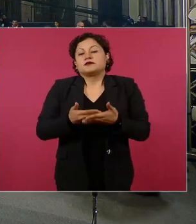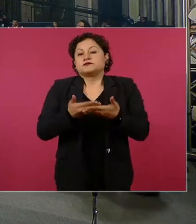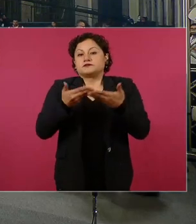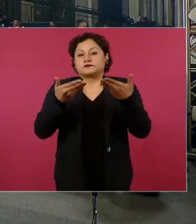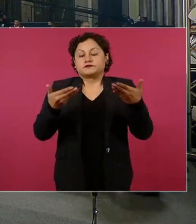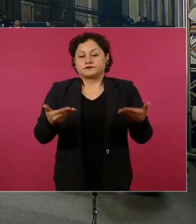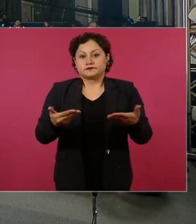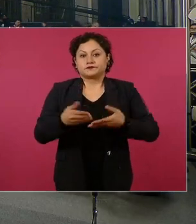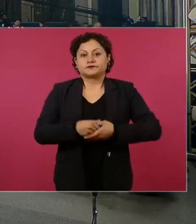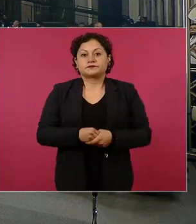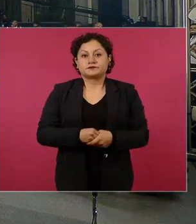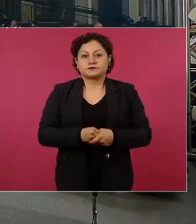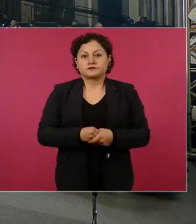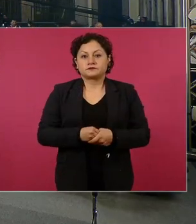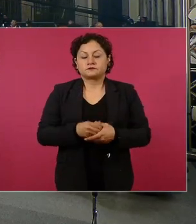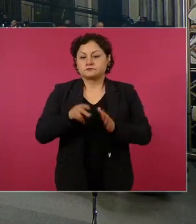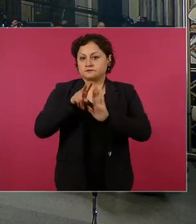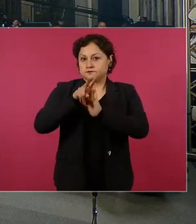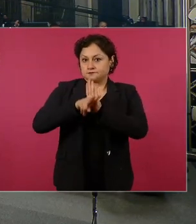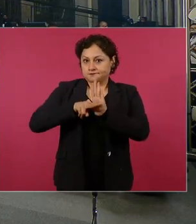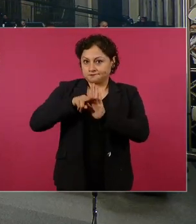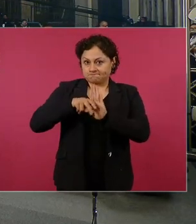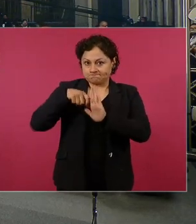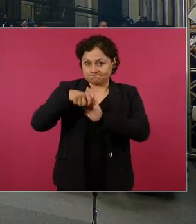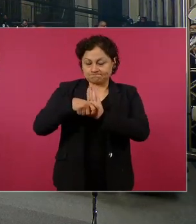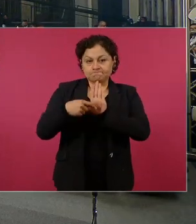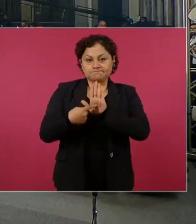presentar un video